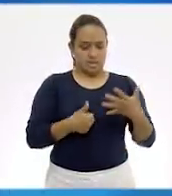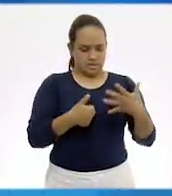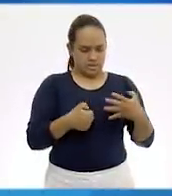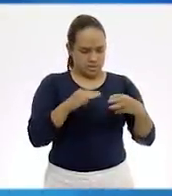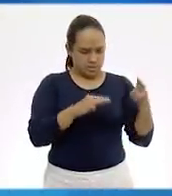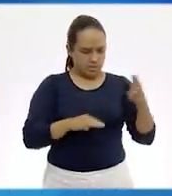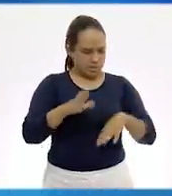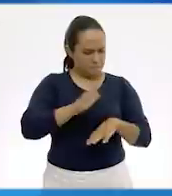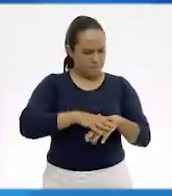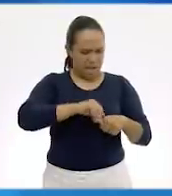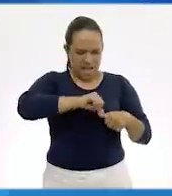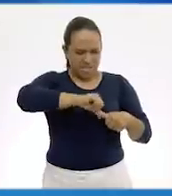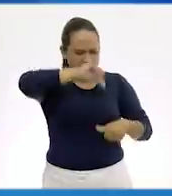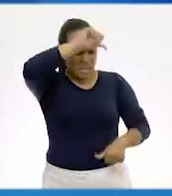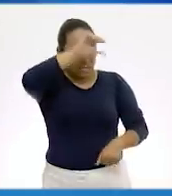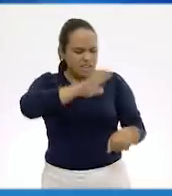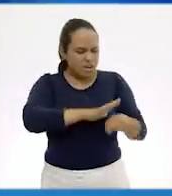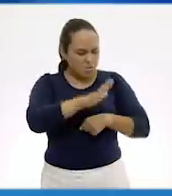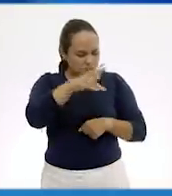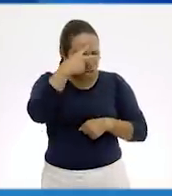montaña más alta de México.